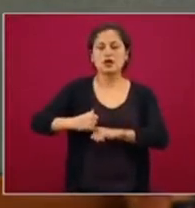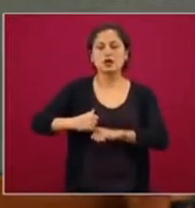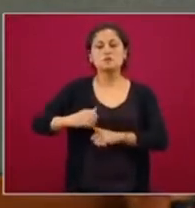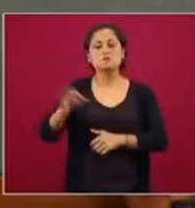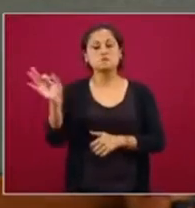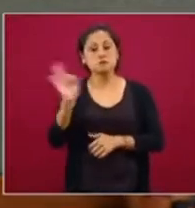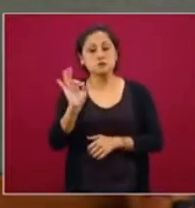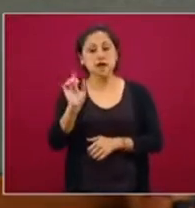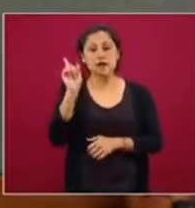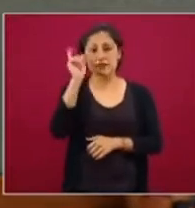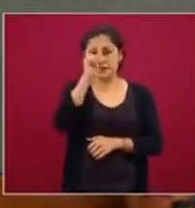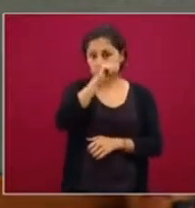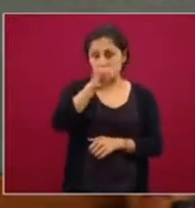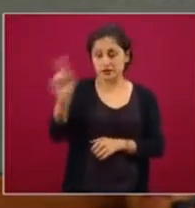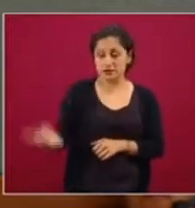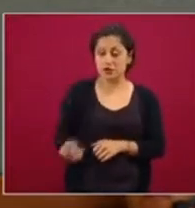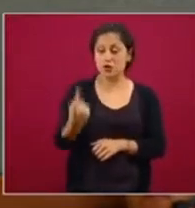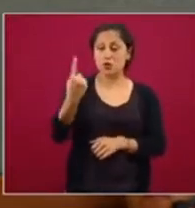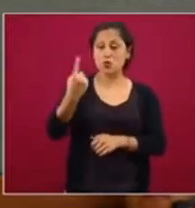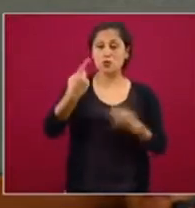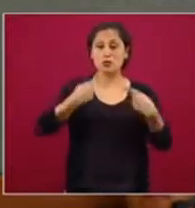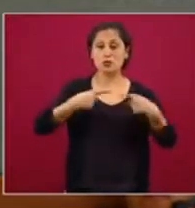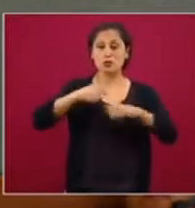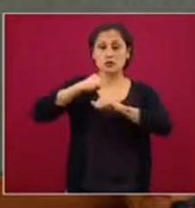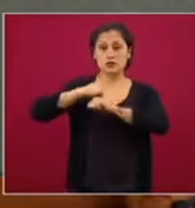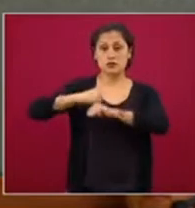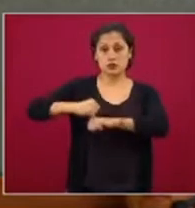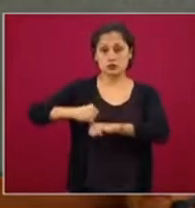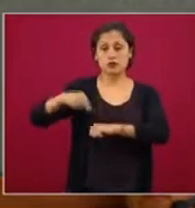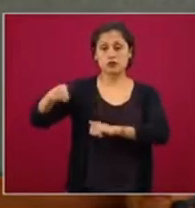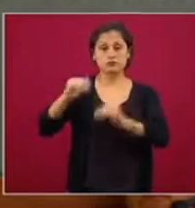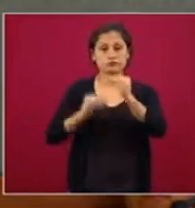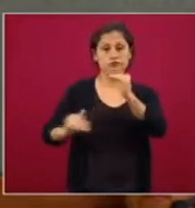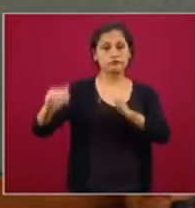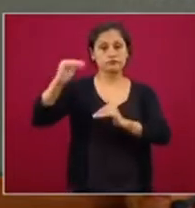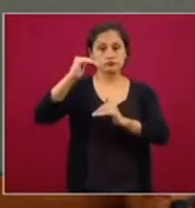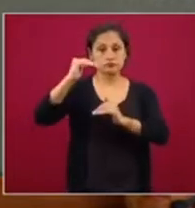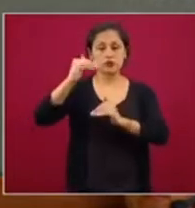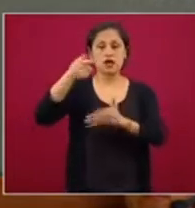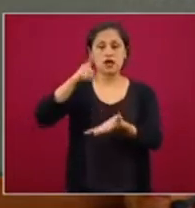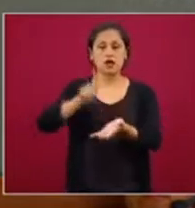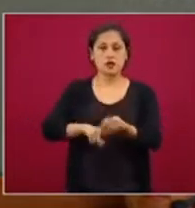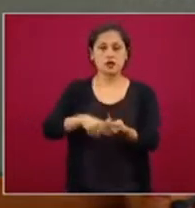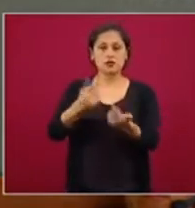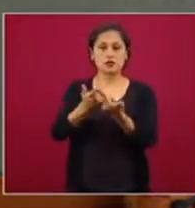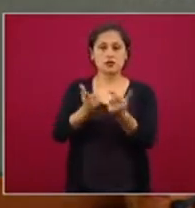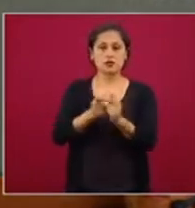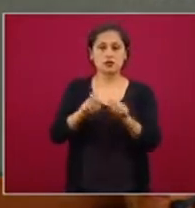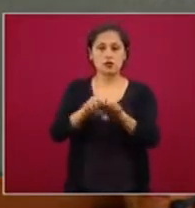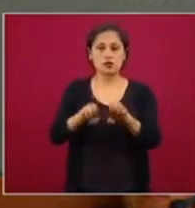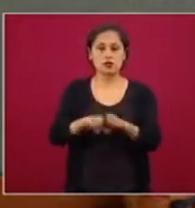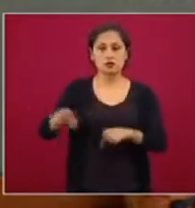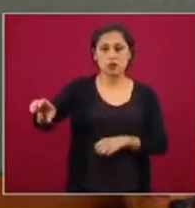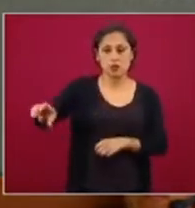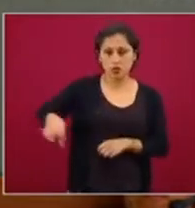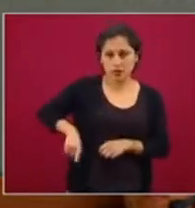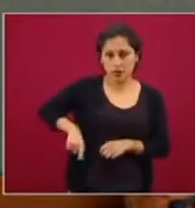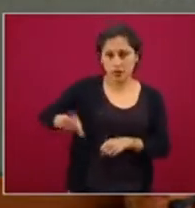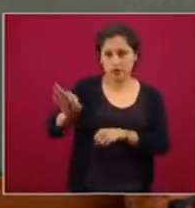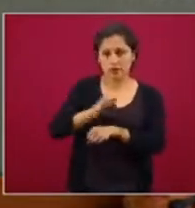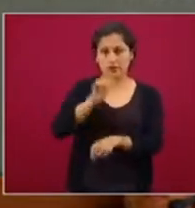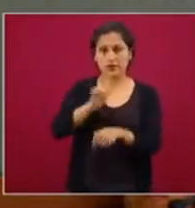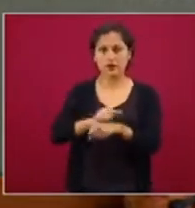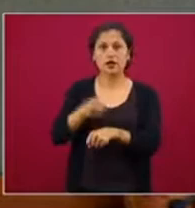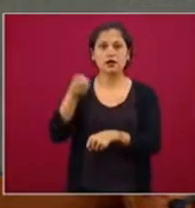funcionario, particularmente del primer orden en términos jerárquicos del Gabinete Federal, no sea estratégico para el